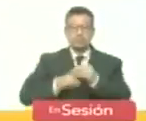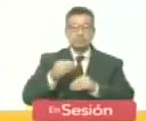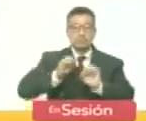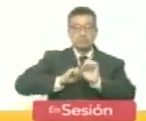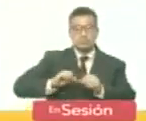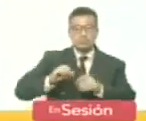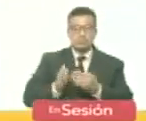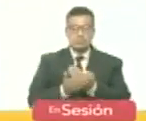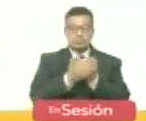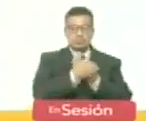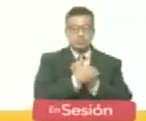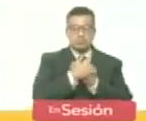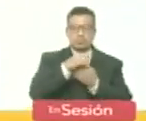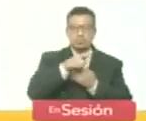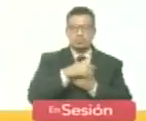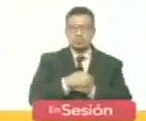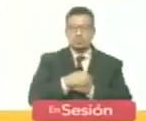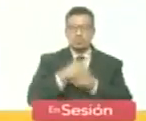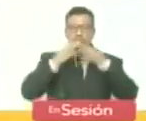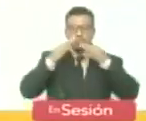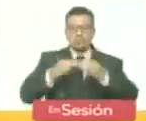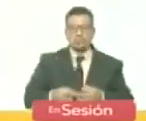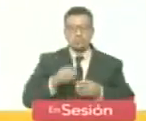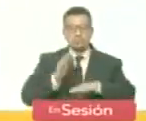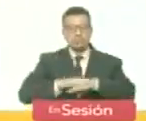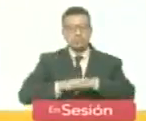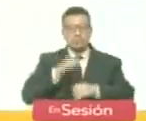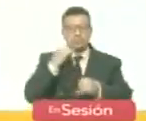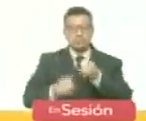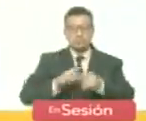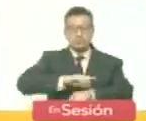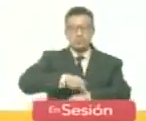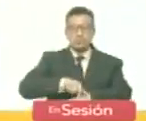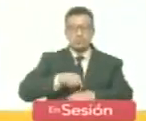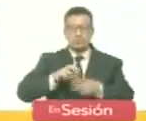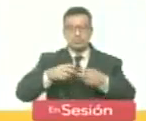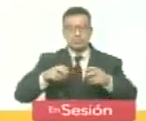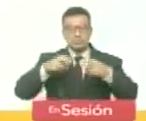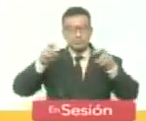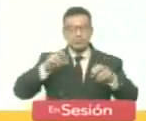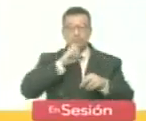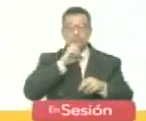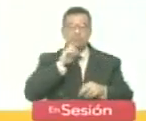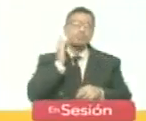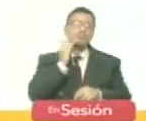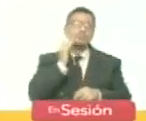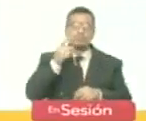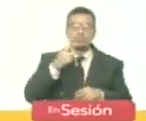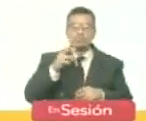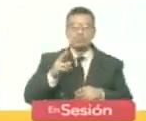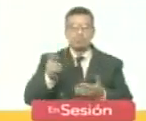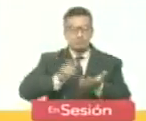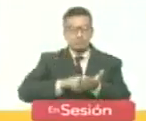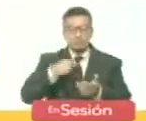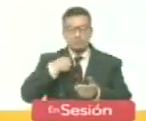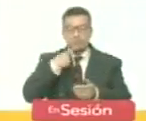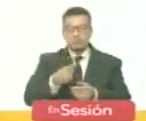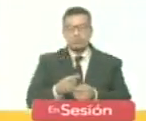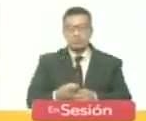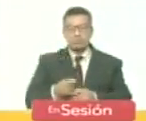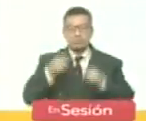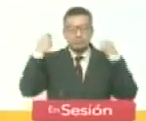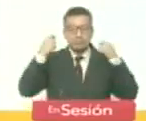el secuestro y realmente lo que ha ocurrido en las últimas horas con el tema del oro. Pero repetimos lo siguiente, el